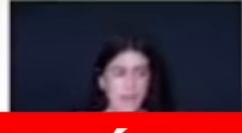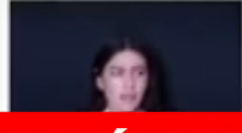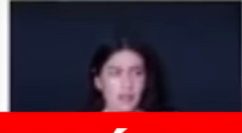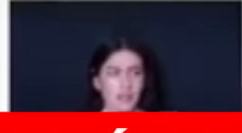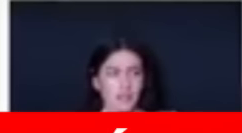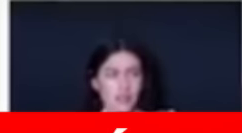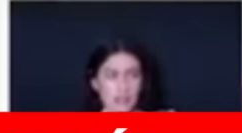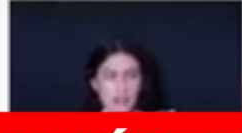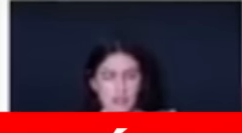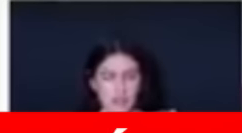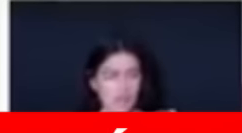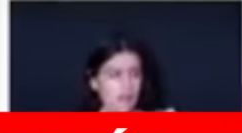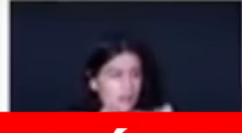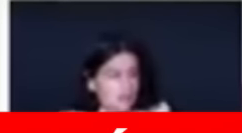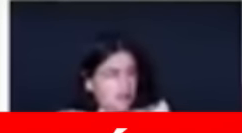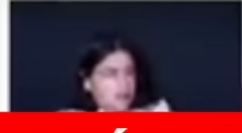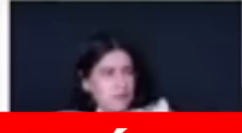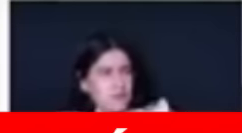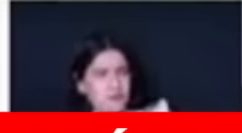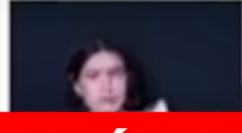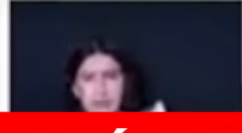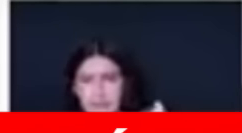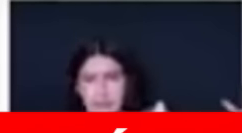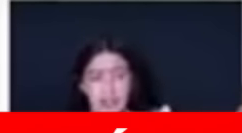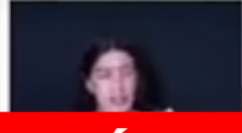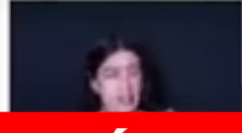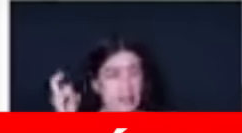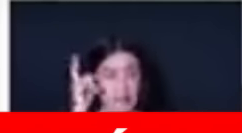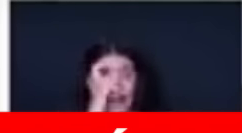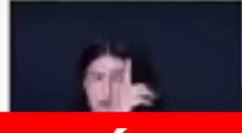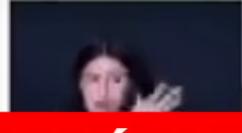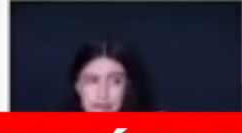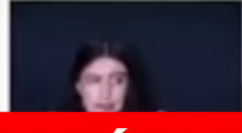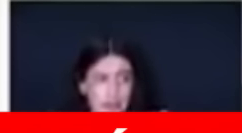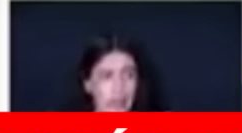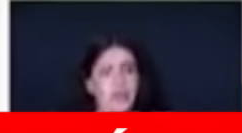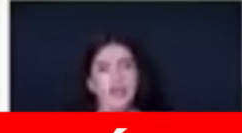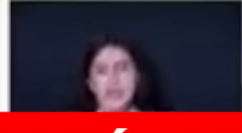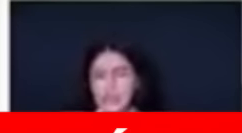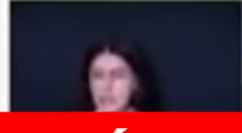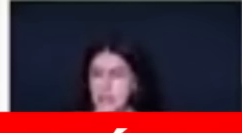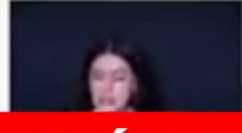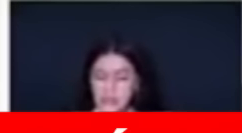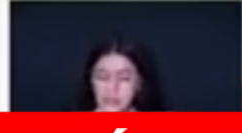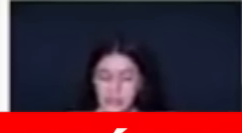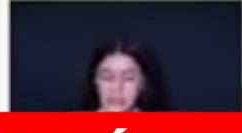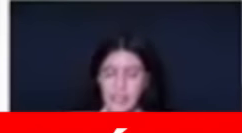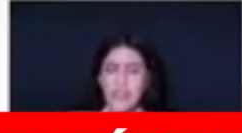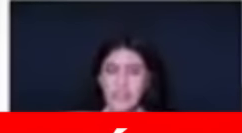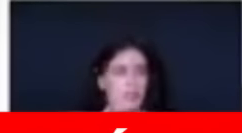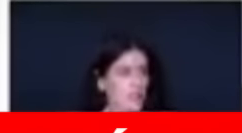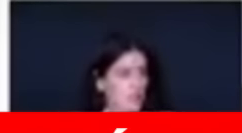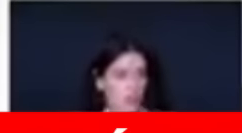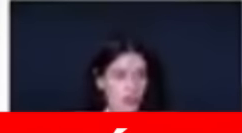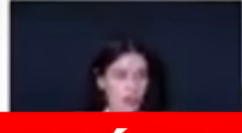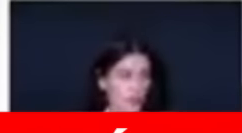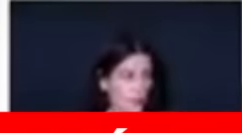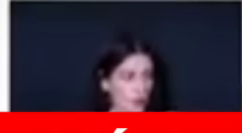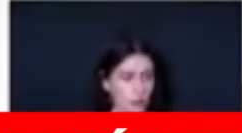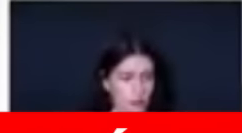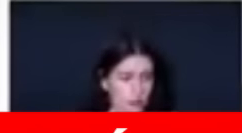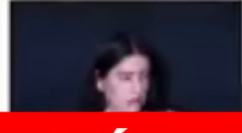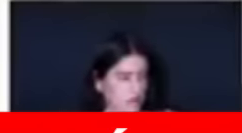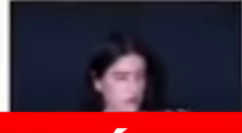gigante, es un Goliat, y en cierto sentido lo es. tiene todo el aparato del Estado